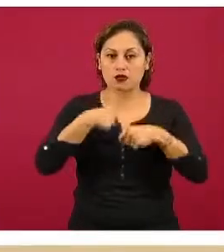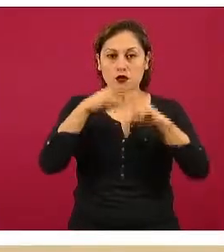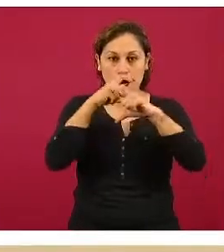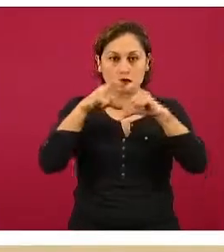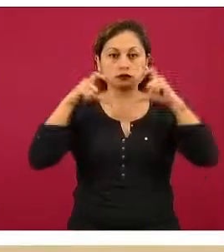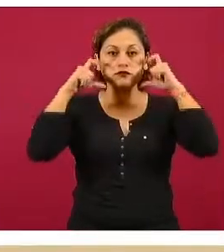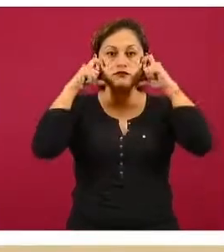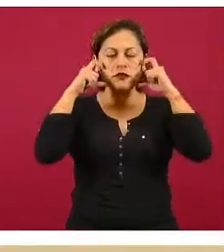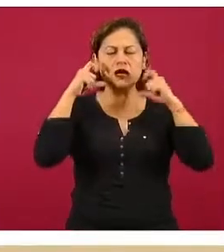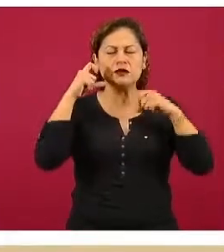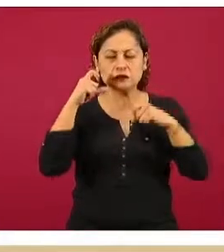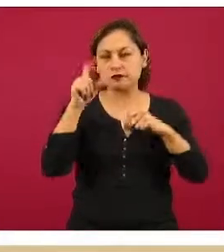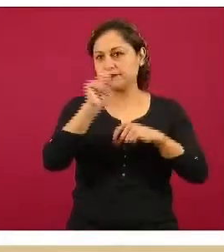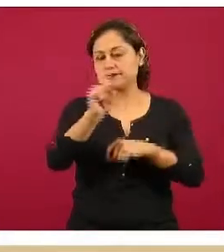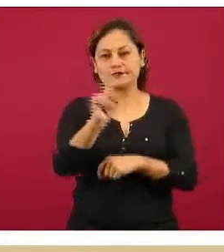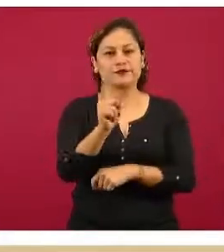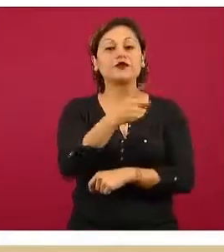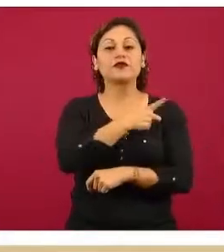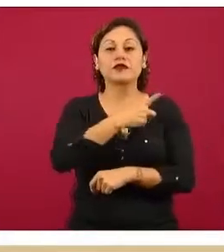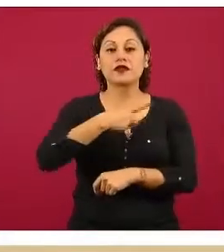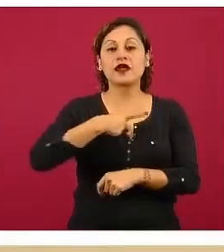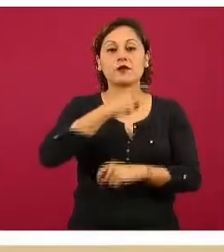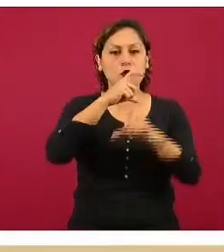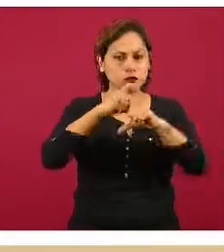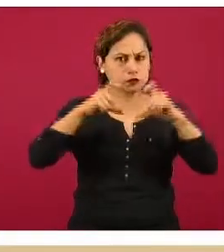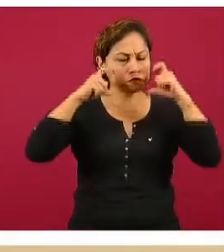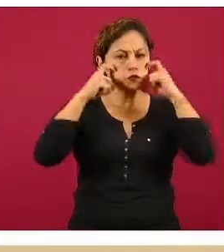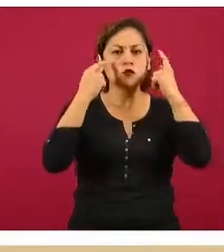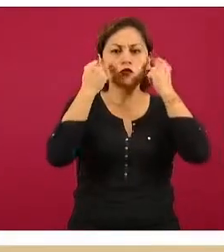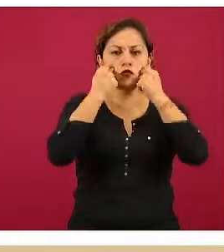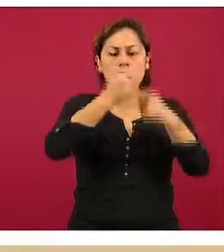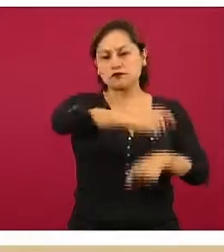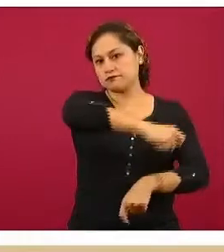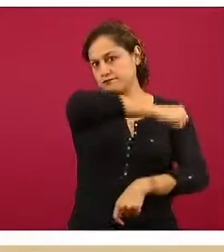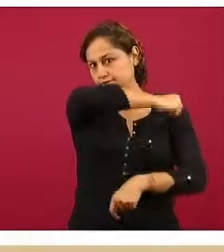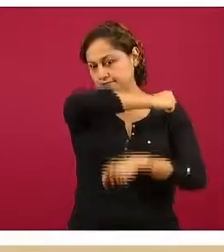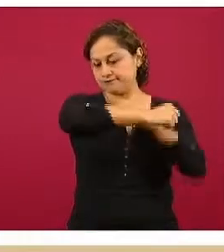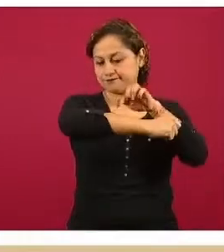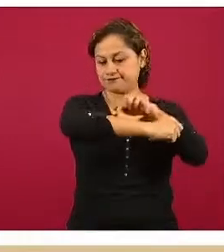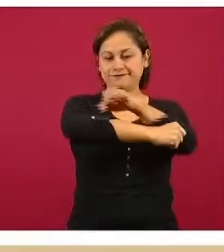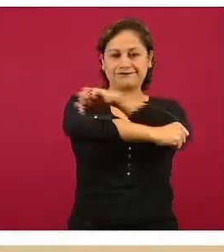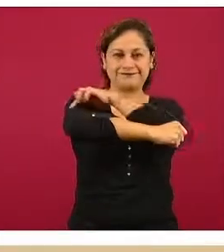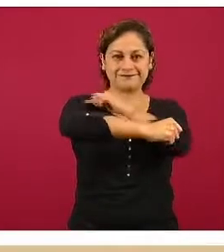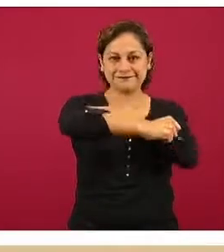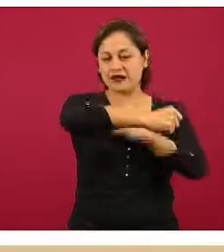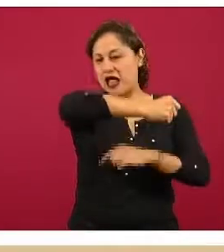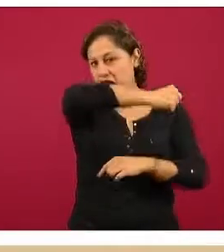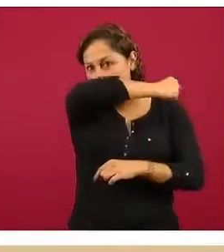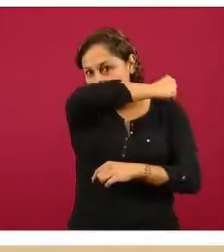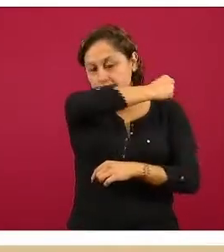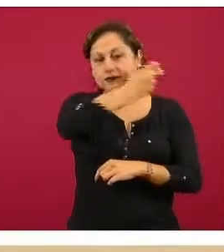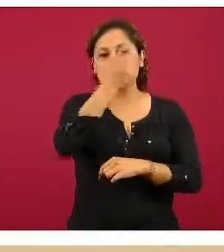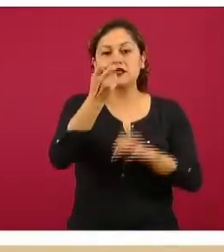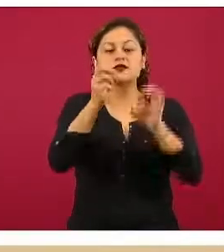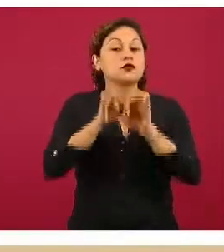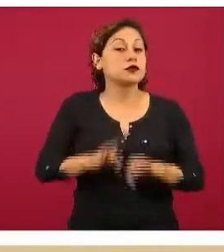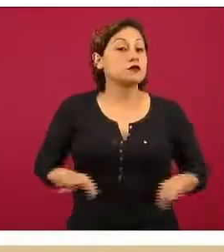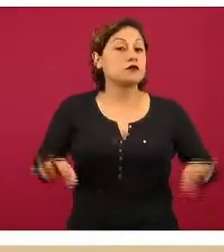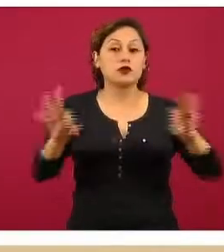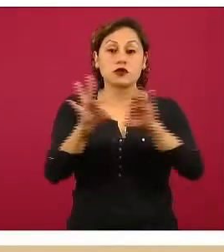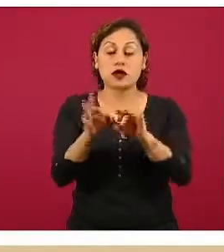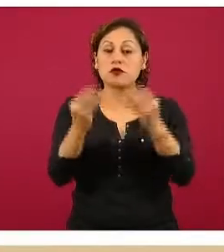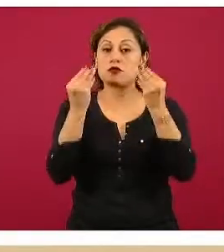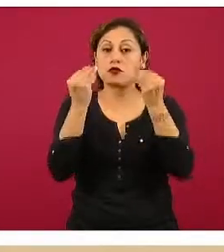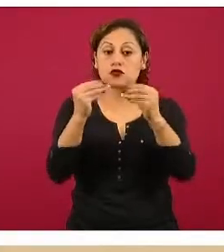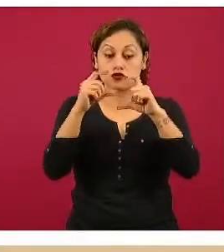todo y cubrebocas, tengo que toser o estornudar en el pliegue interno del codo. Esto es importante. Aunque yo traiga